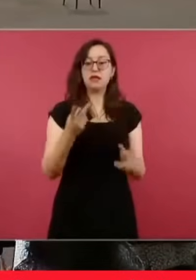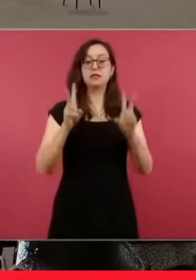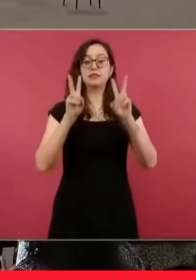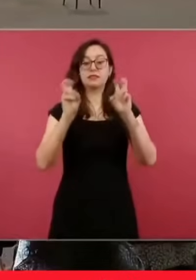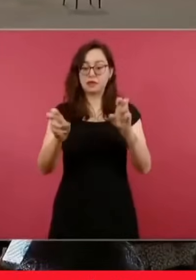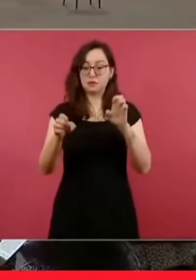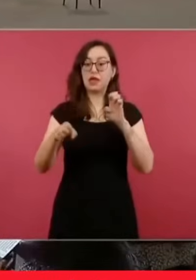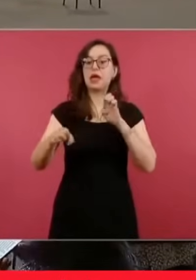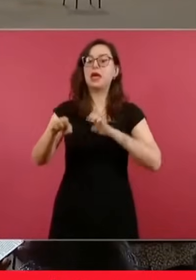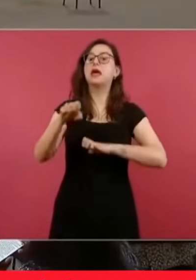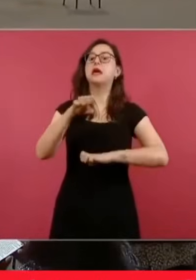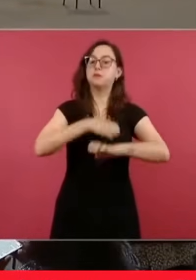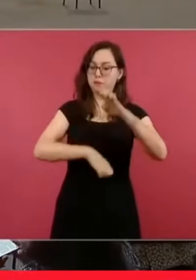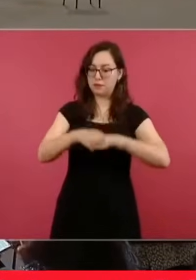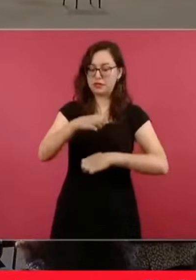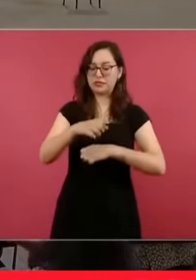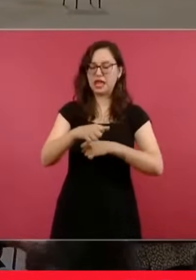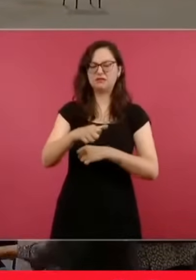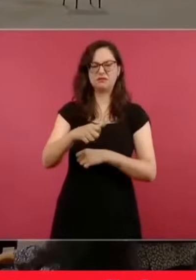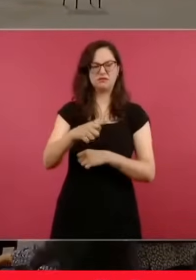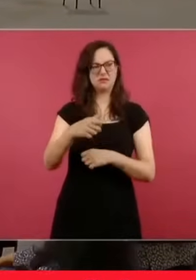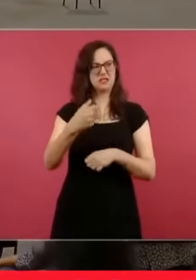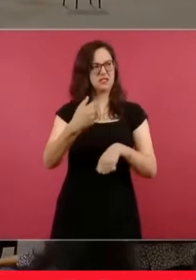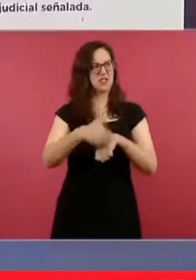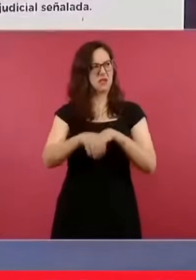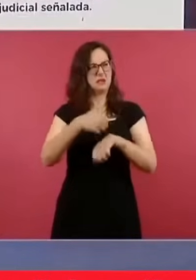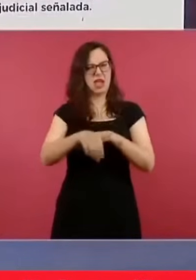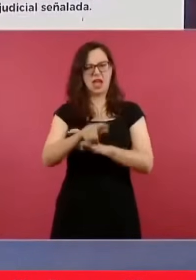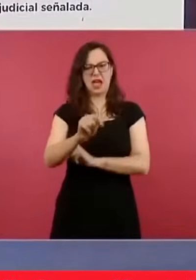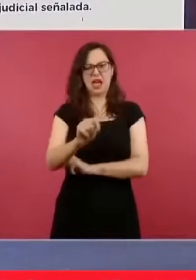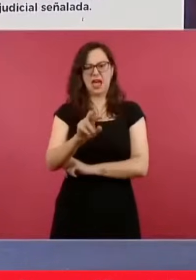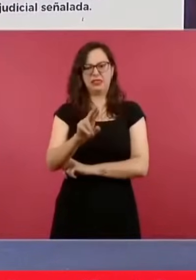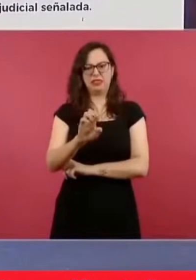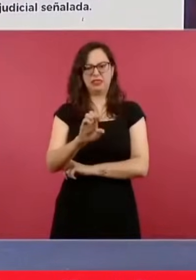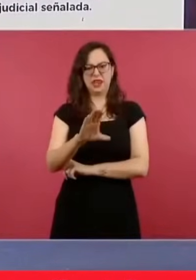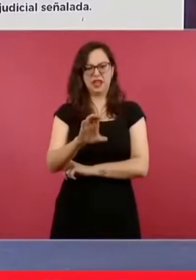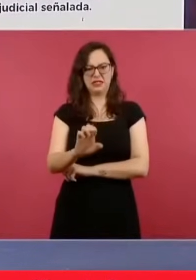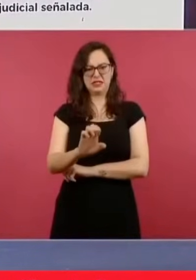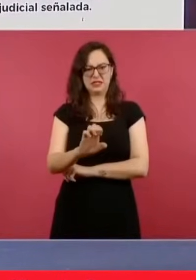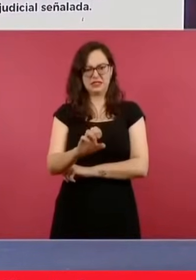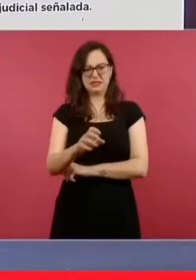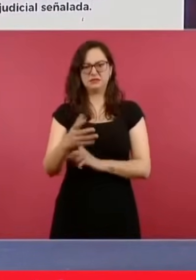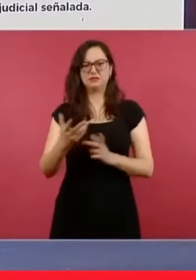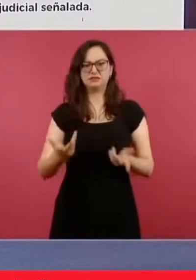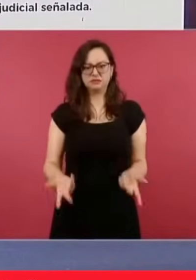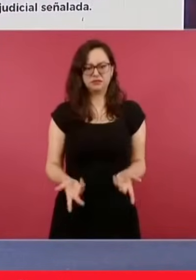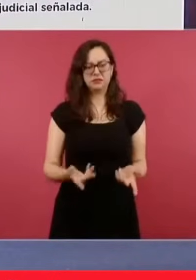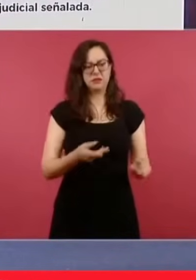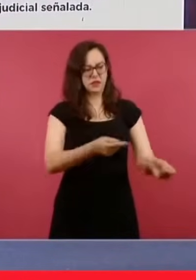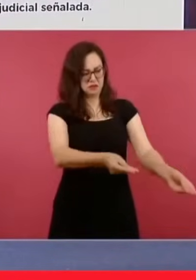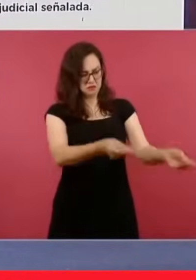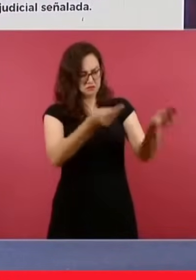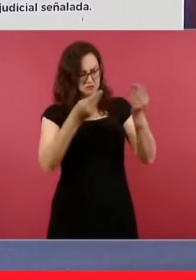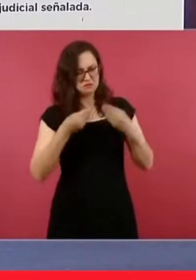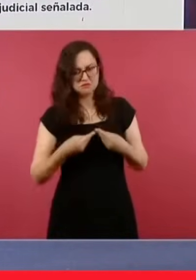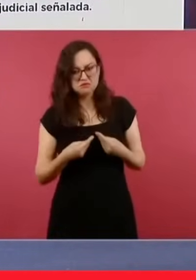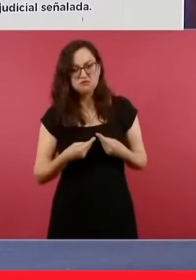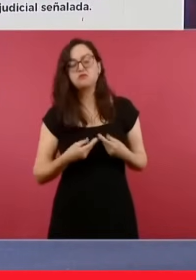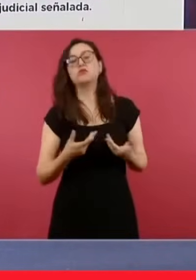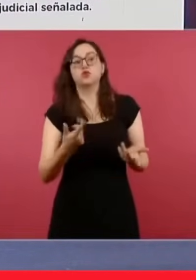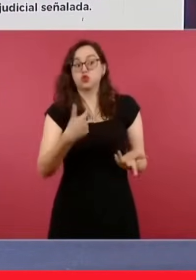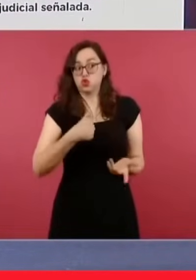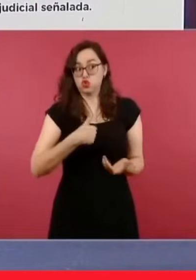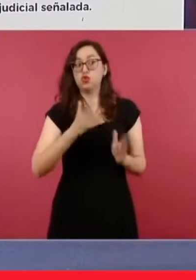Lo dijo aquí, yo lo recibí en la oficina de Pemex junto con el director de